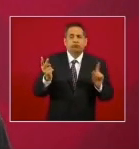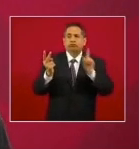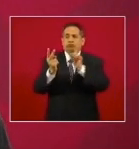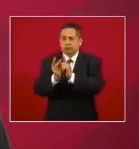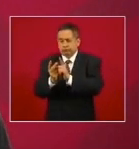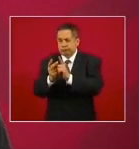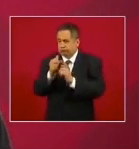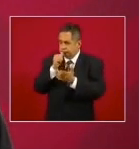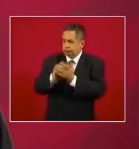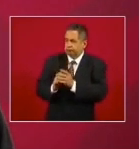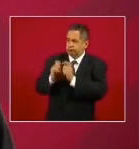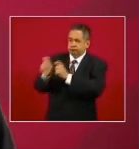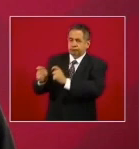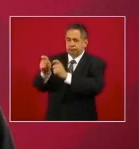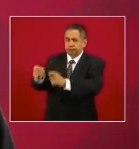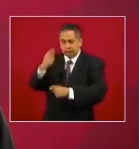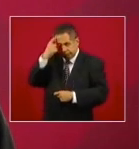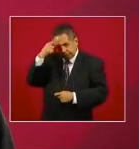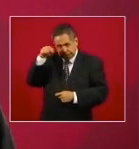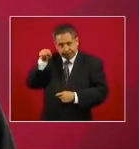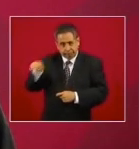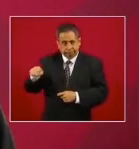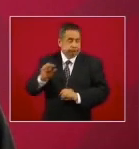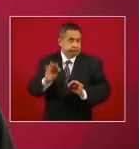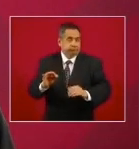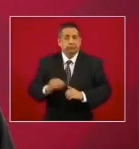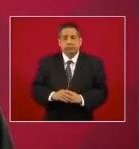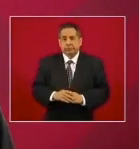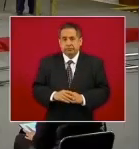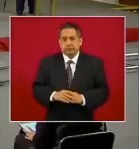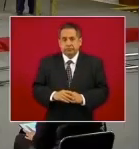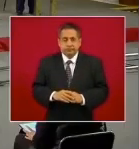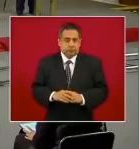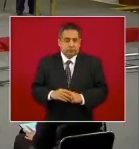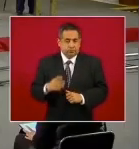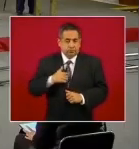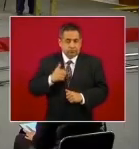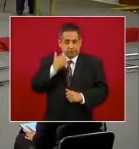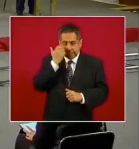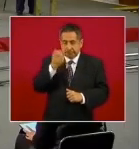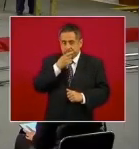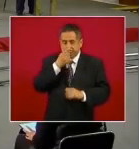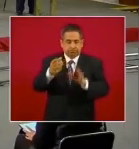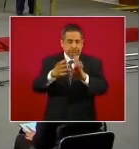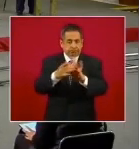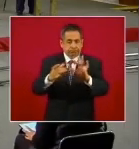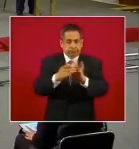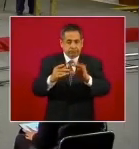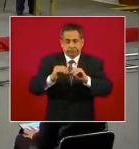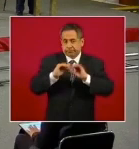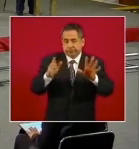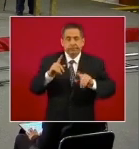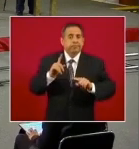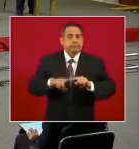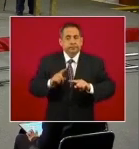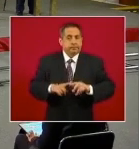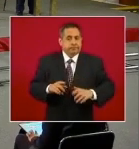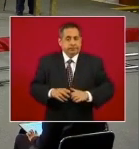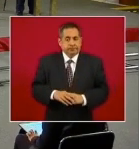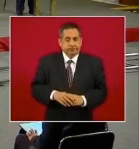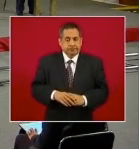este escrito quiero comentarles que